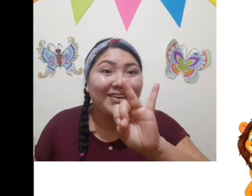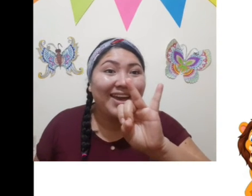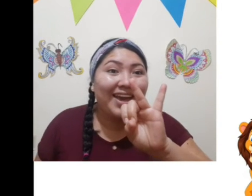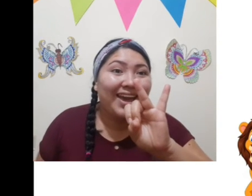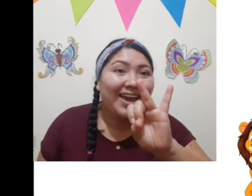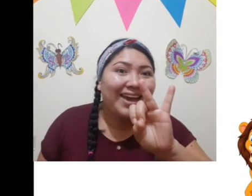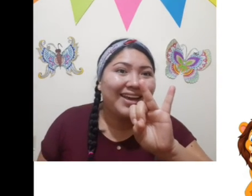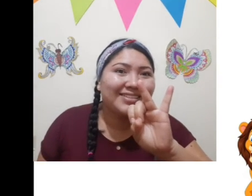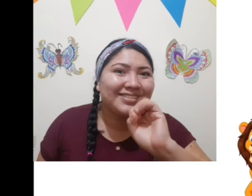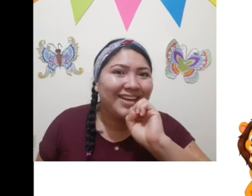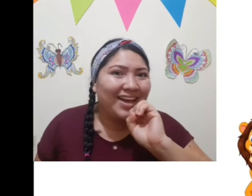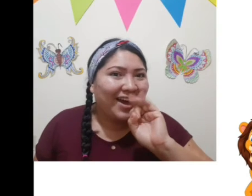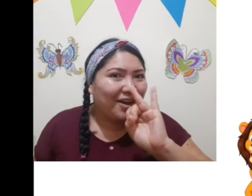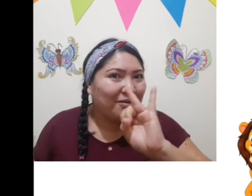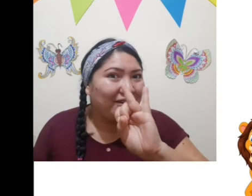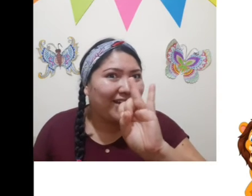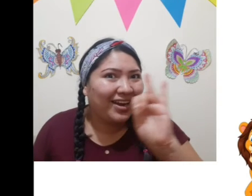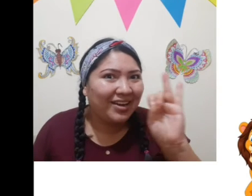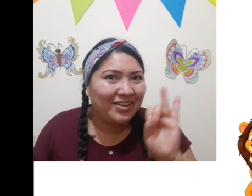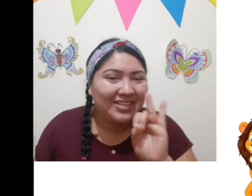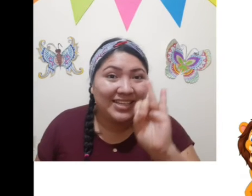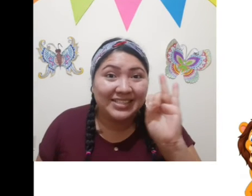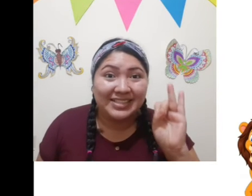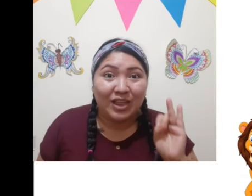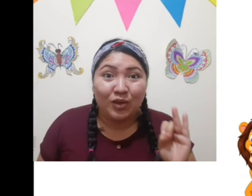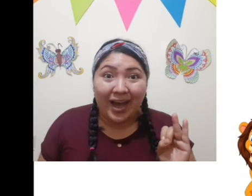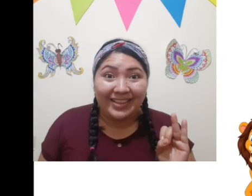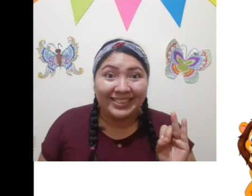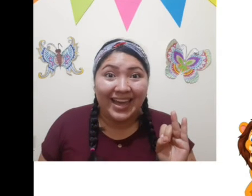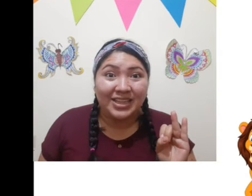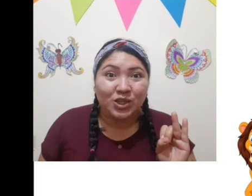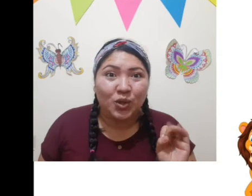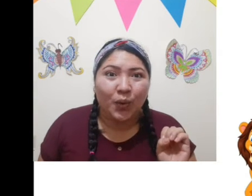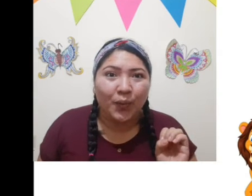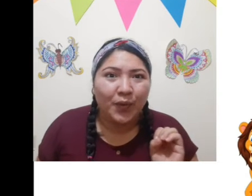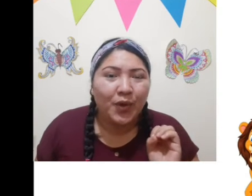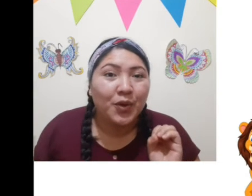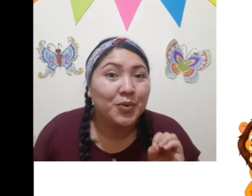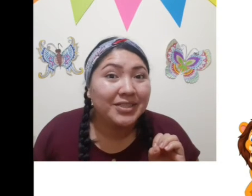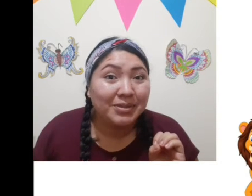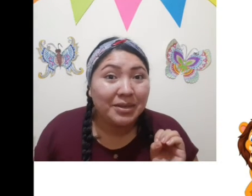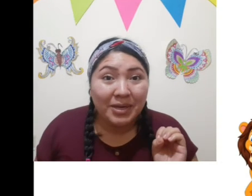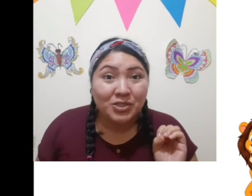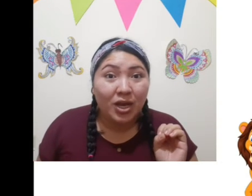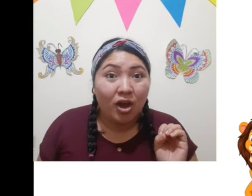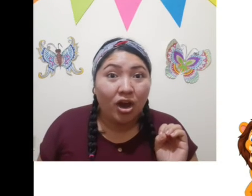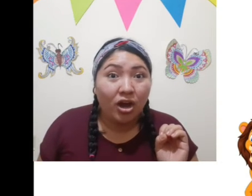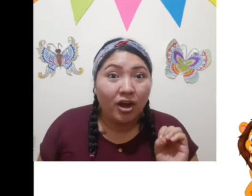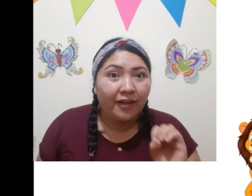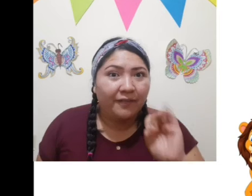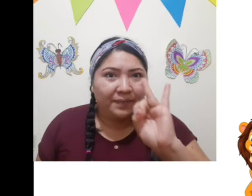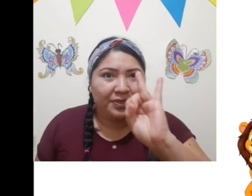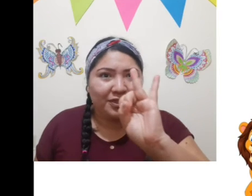de una vez a ver a ver si has estado atento cuando se apareció